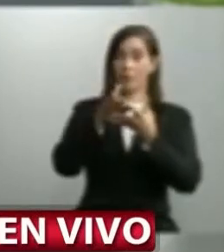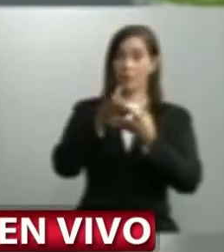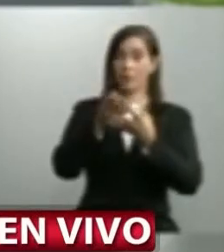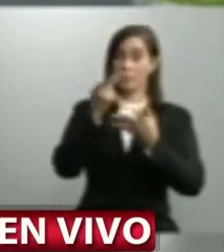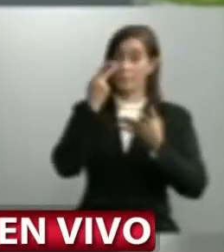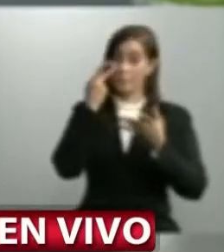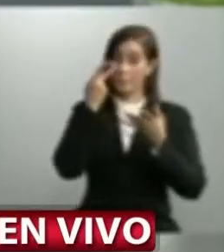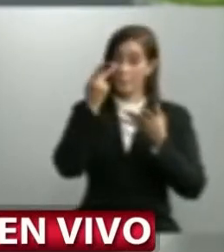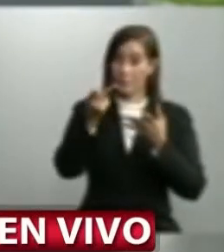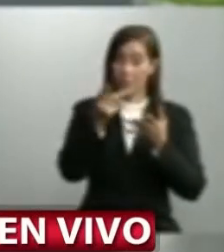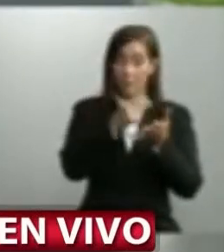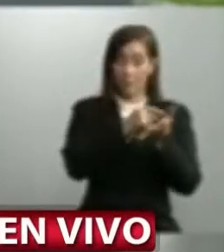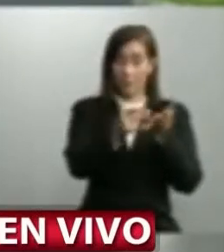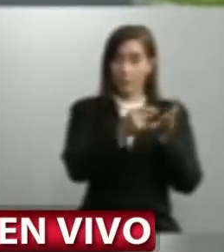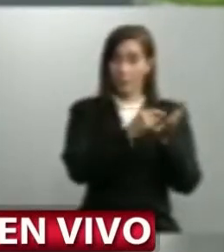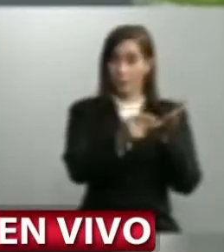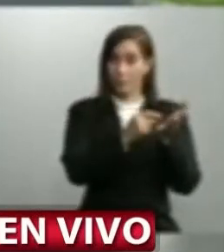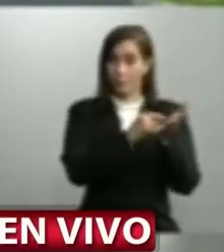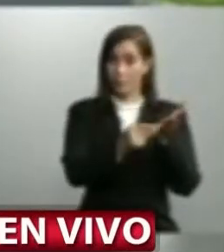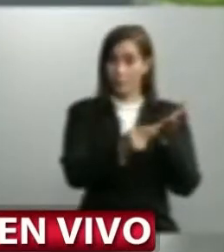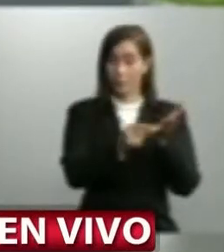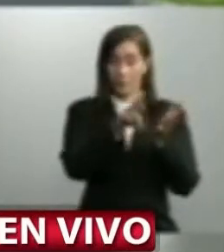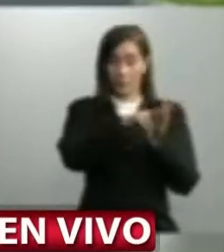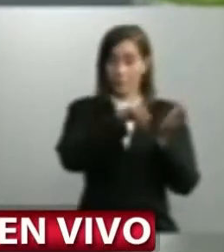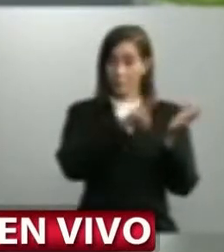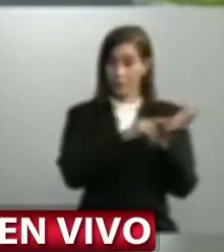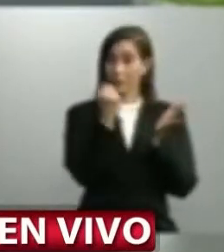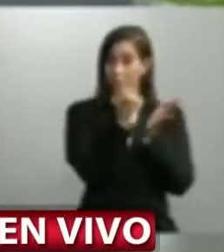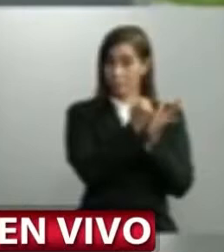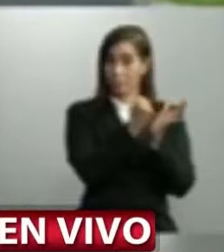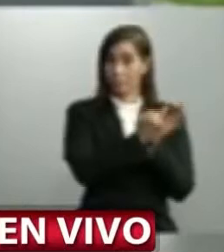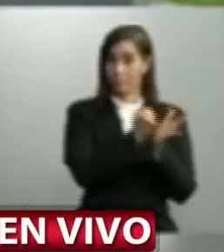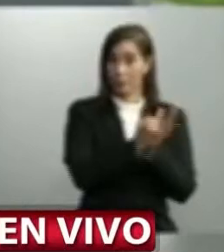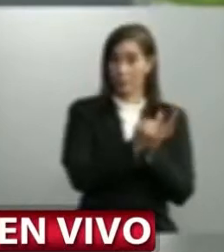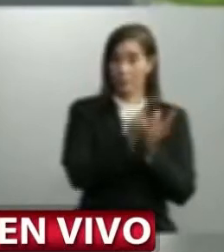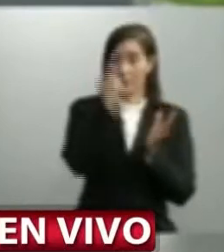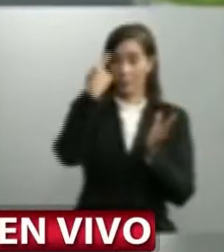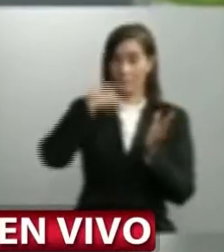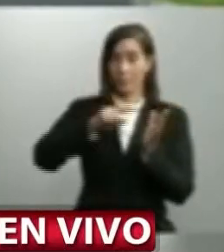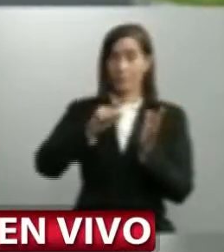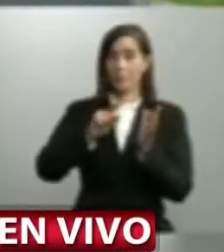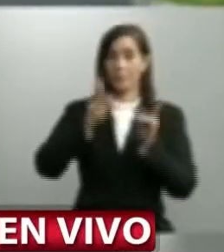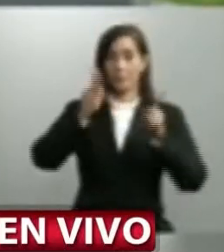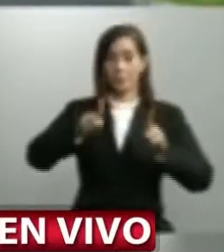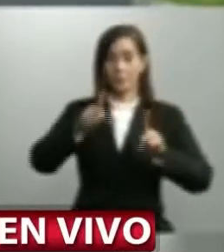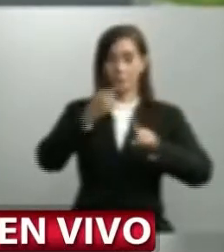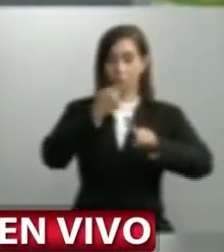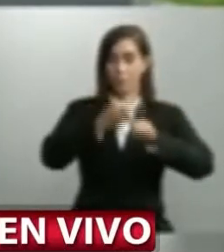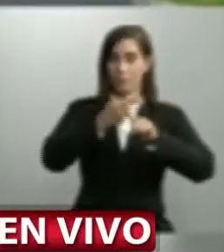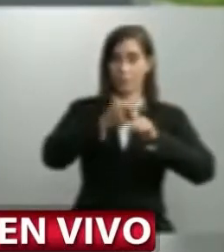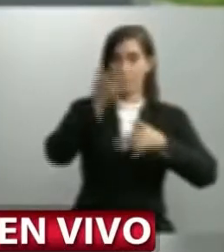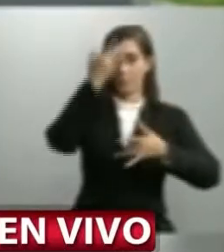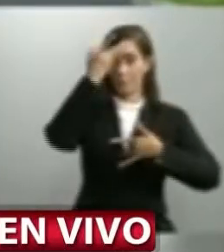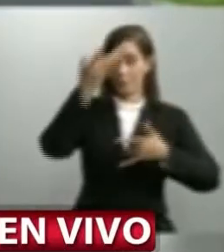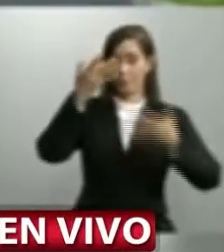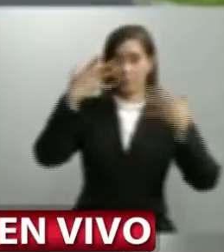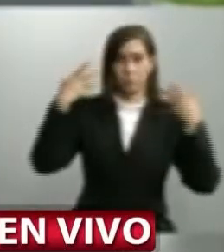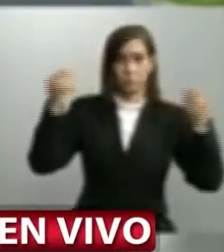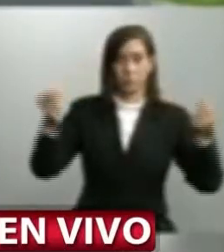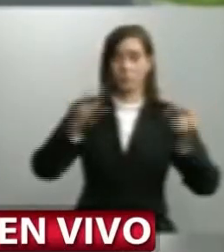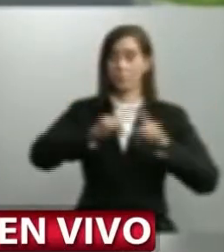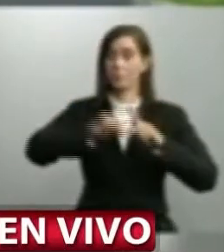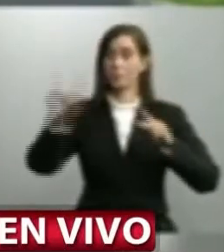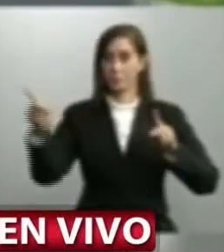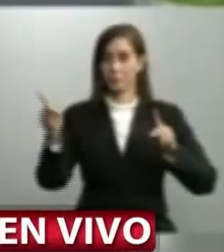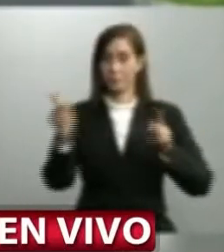epidemiológico, donde figuran los criterios establecidos para la de alta epidemiológica y la línea